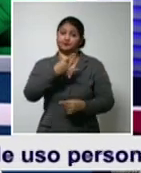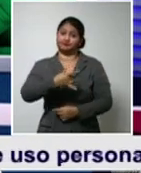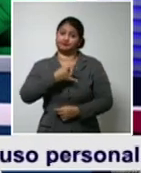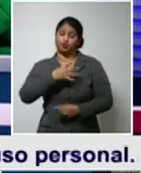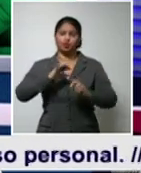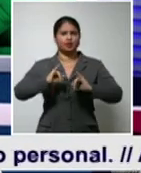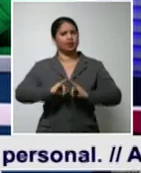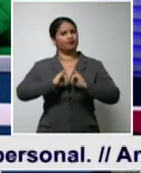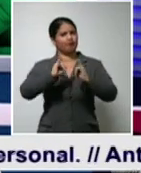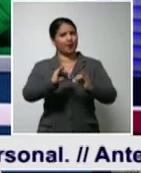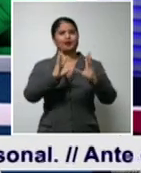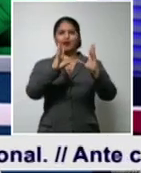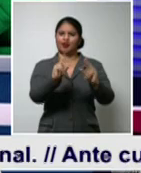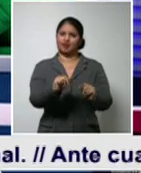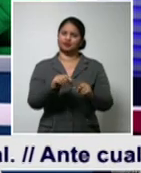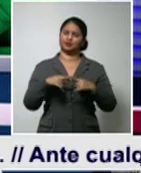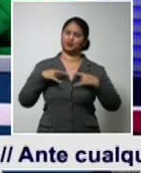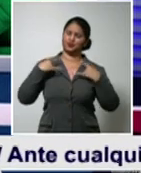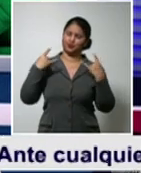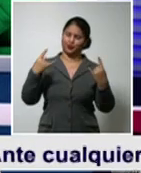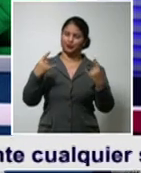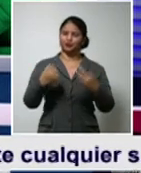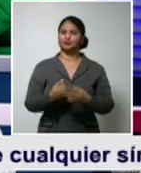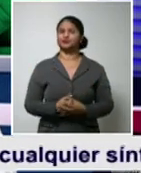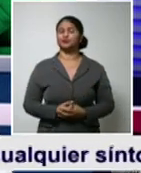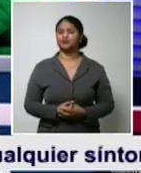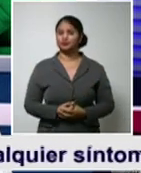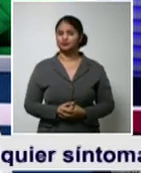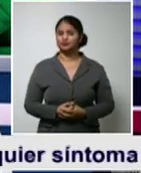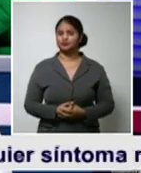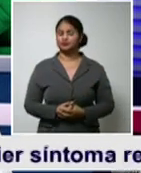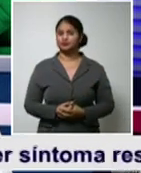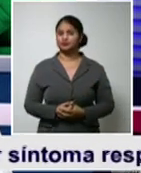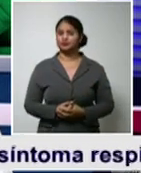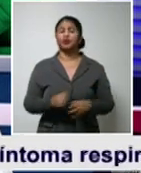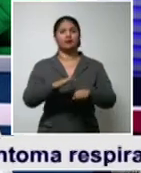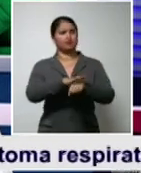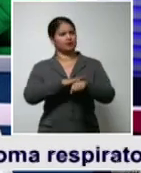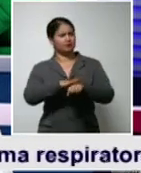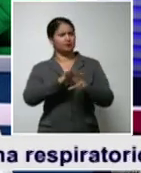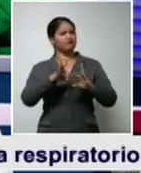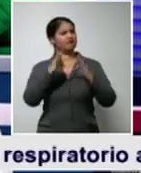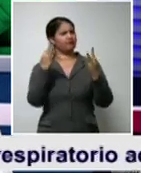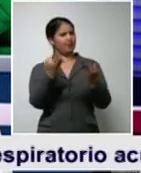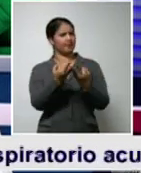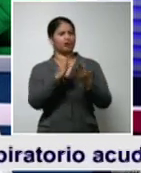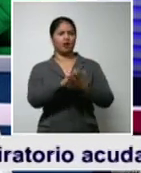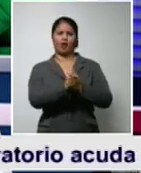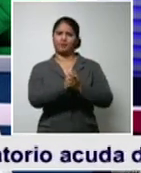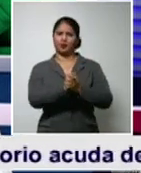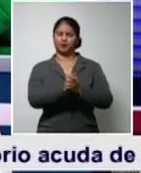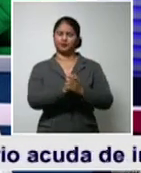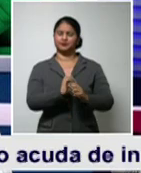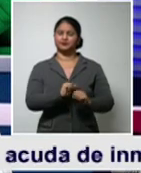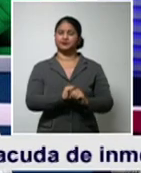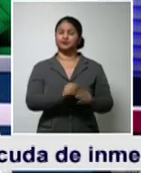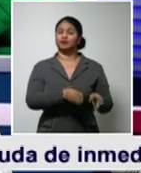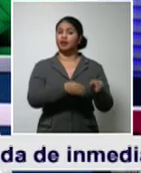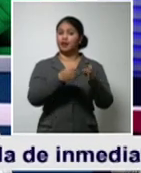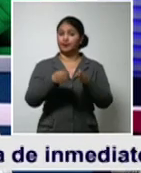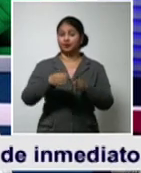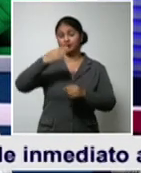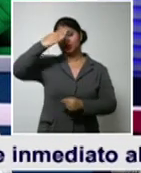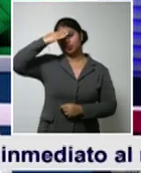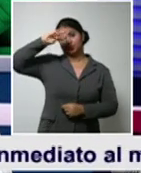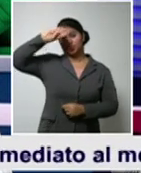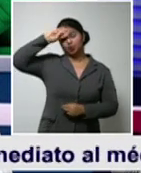estos casos. Reiteramos nuestra condolencia. Con este comportamiento, pues Cuba amanece